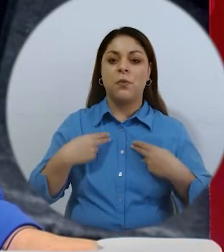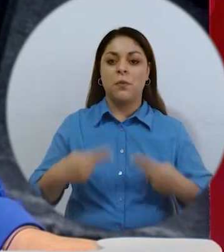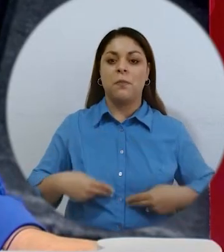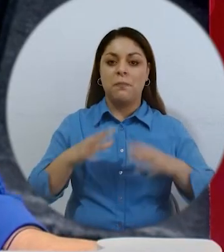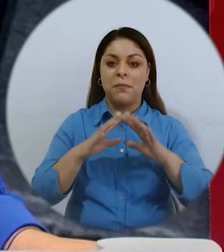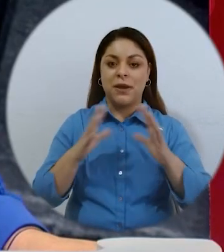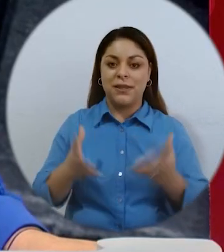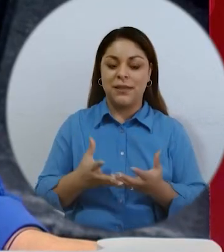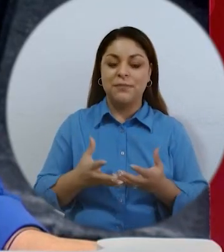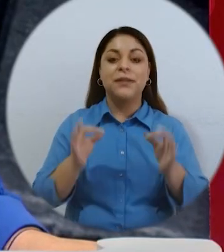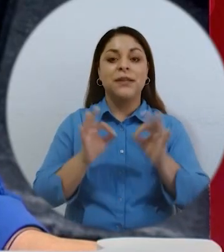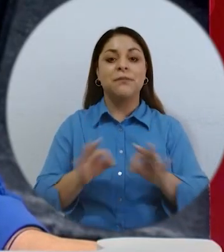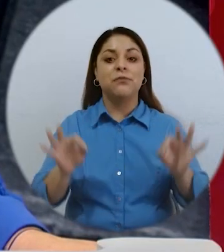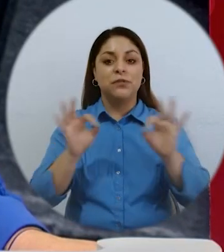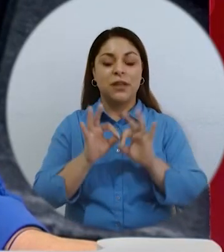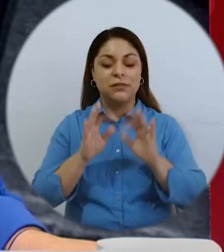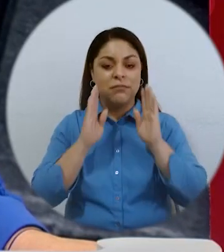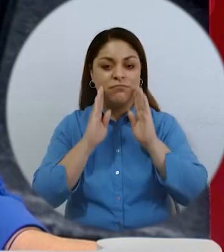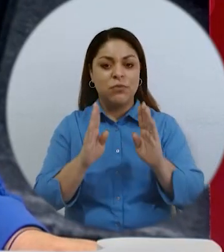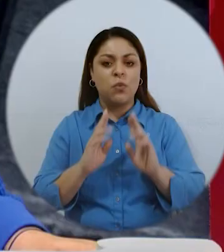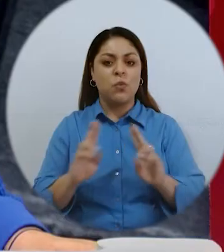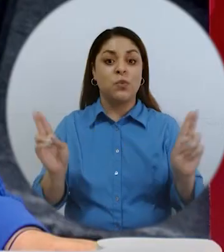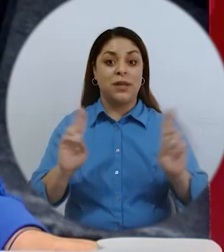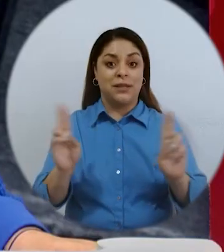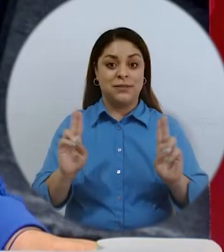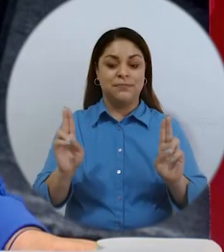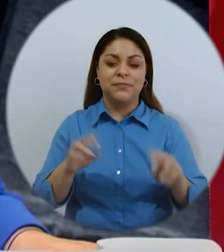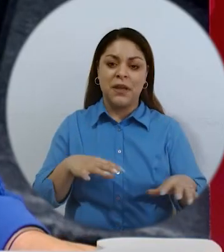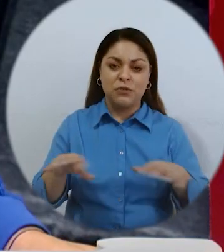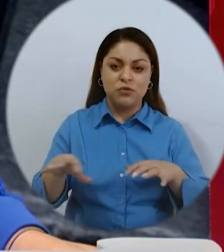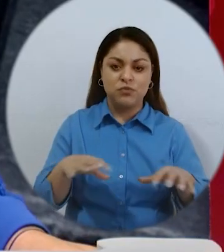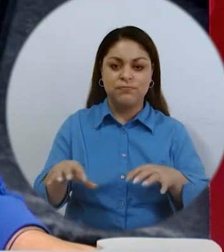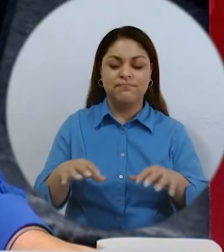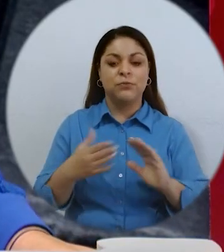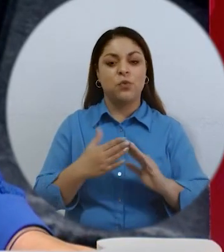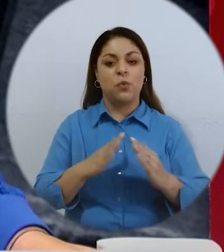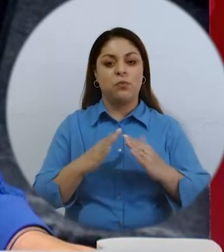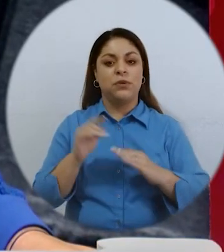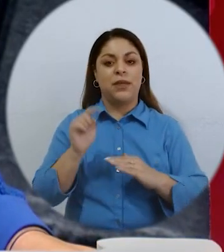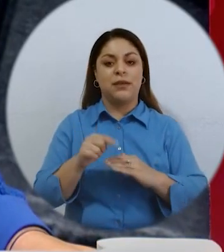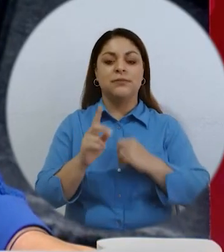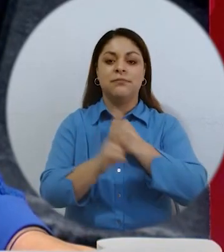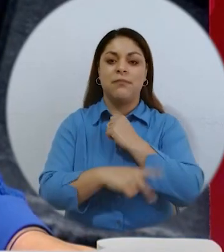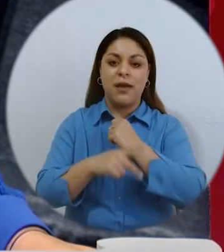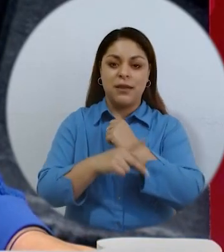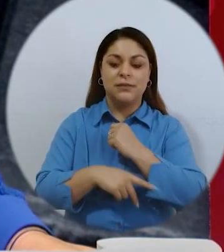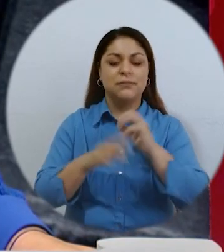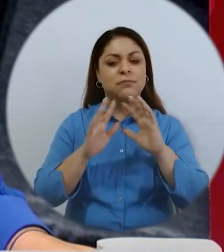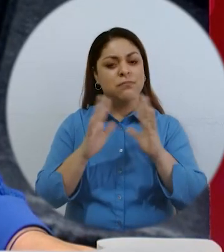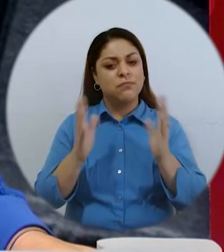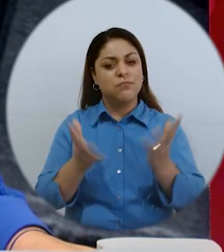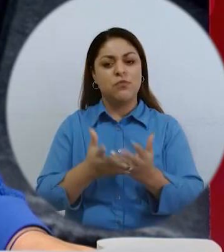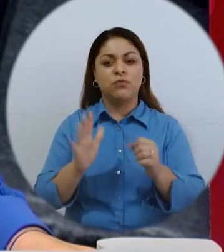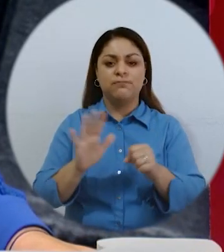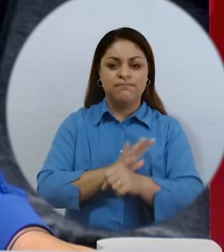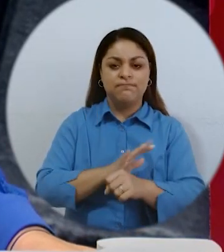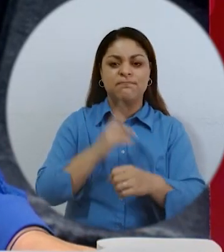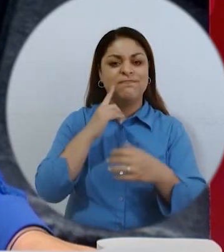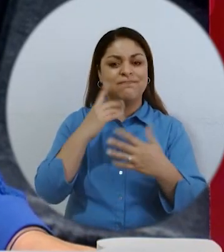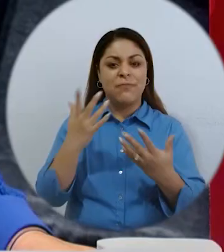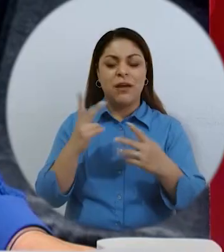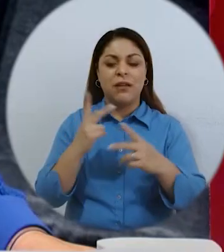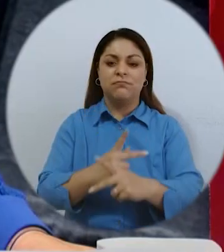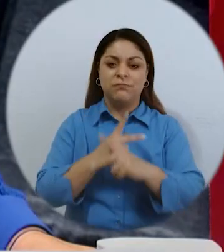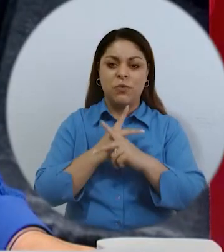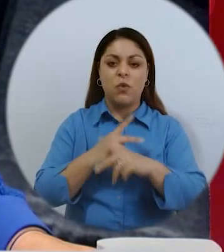humanidad, la importancia de tomar conciencia de la urgencia de tomar acciones en las comunidades, en los países, en el mundo entero